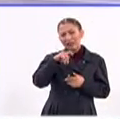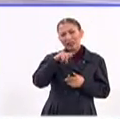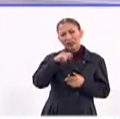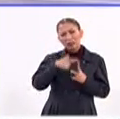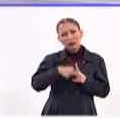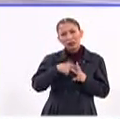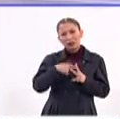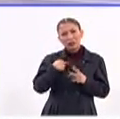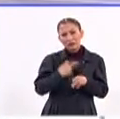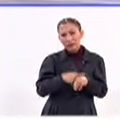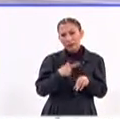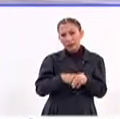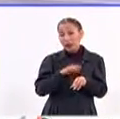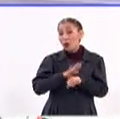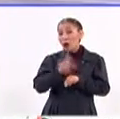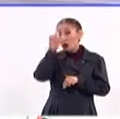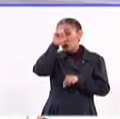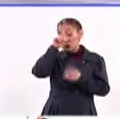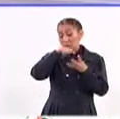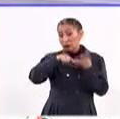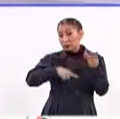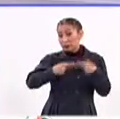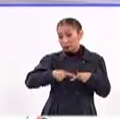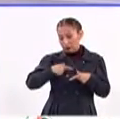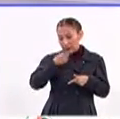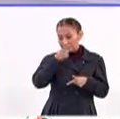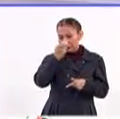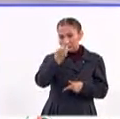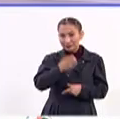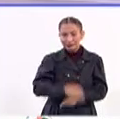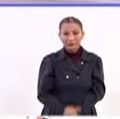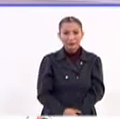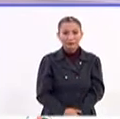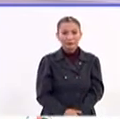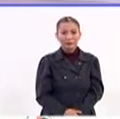este padecimiento y qué recomendaciones dan los especialistas? Aquí te lo decimos.